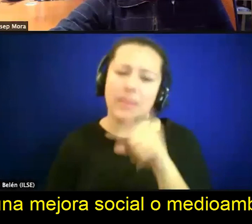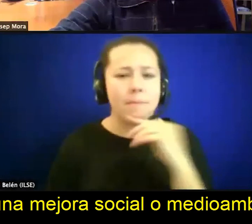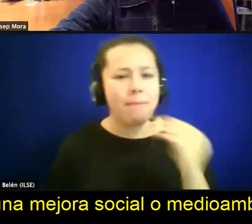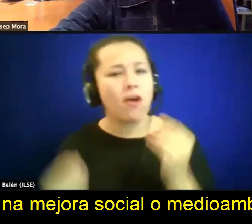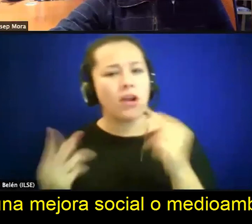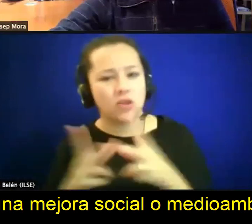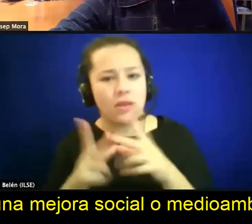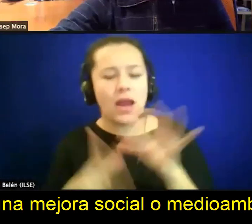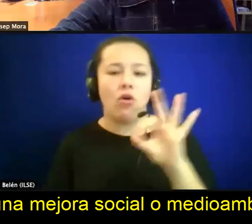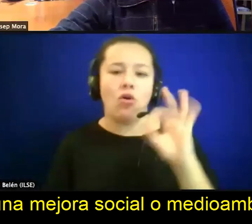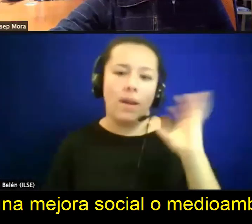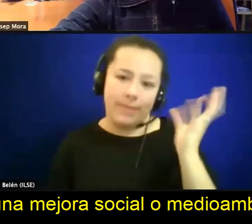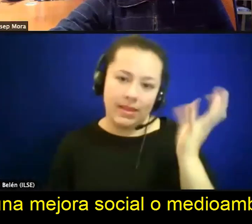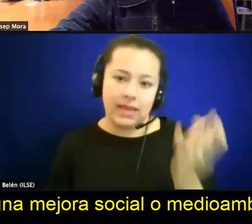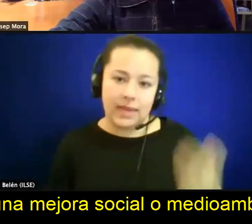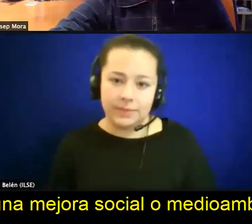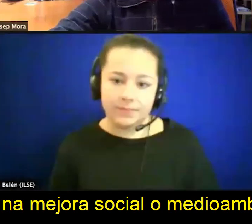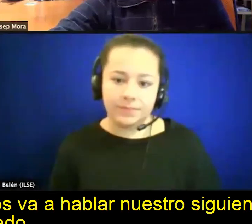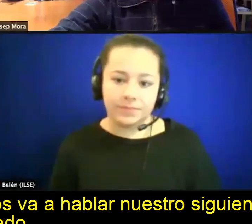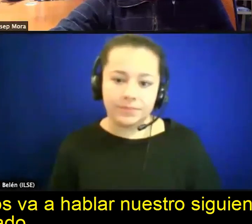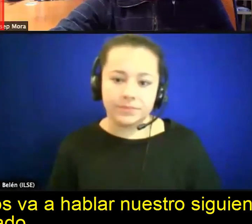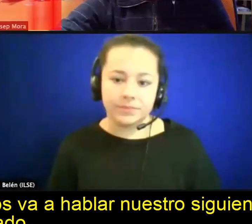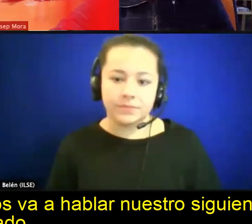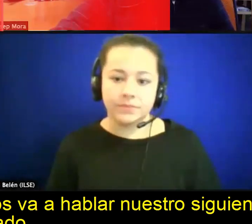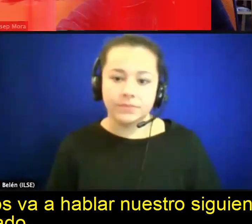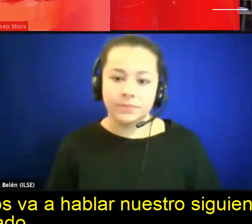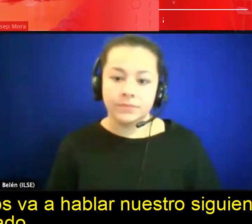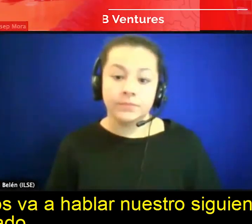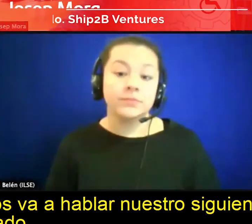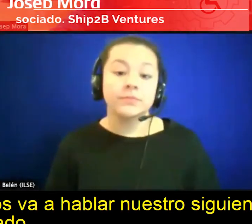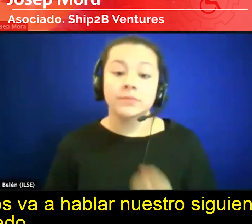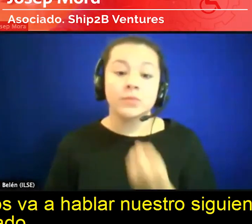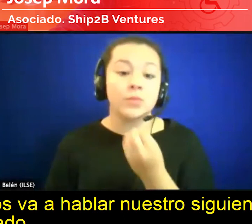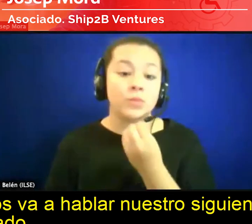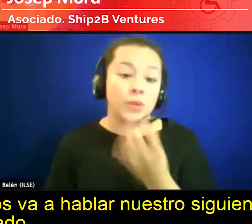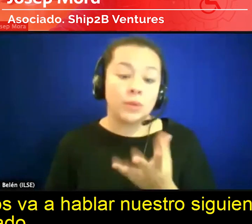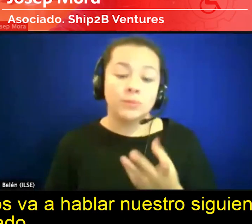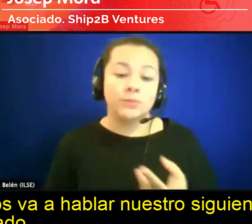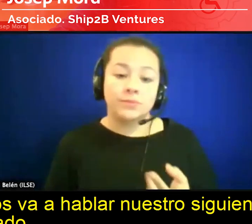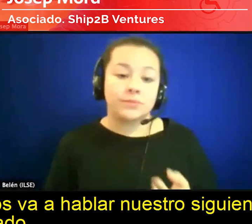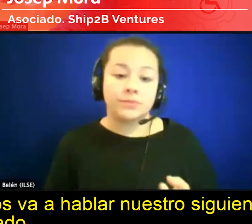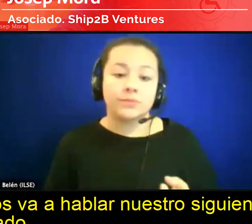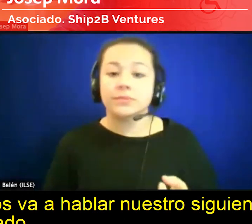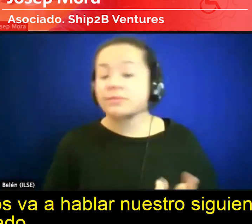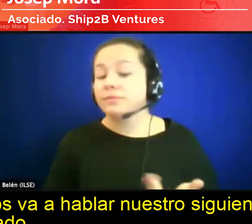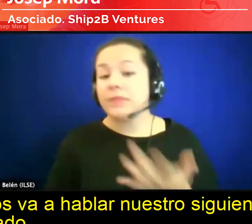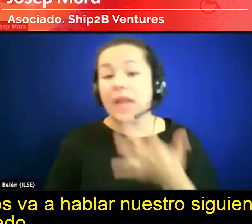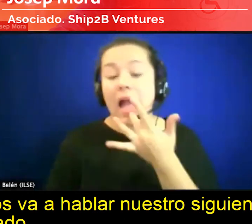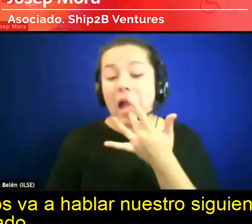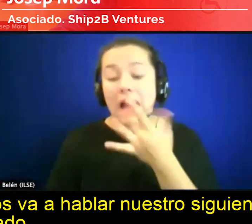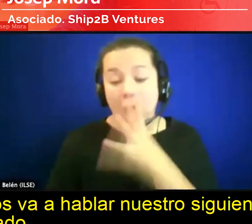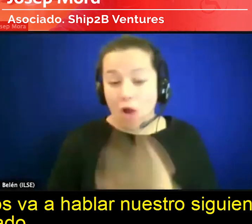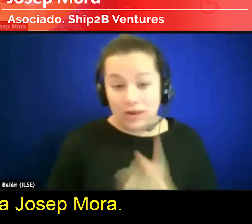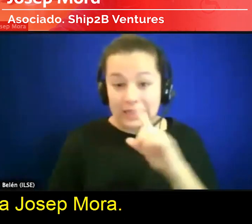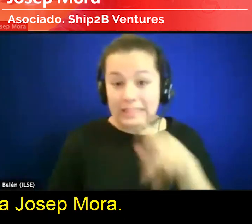o medioambiental. Y bueno, pues en este sentido nos va a hablar nuestro siguiente